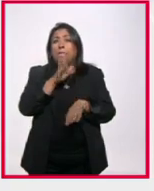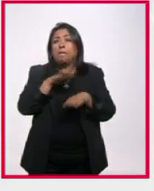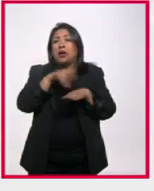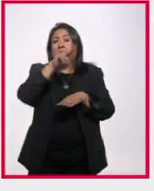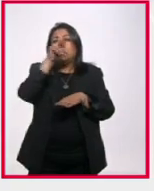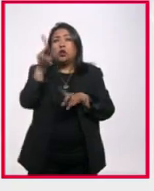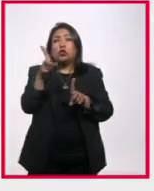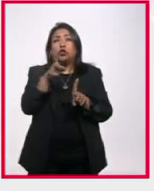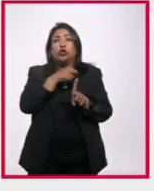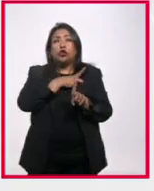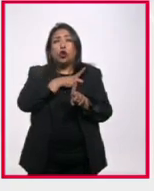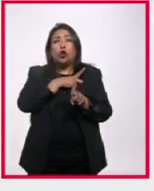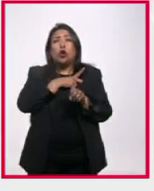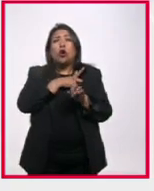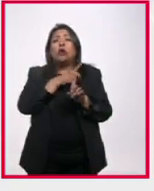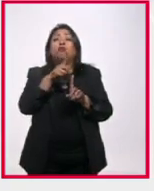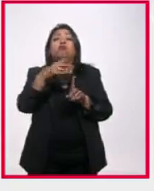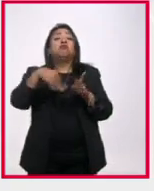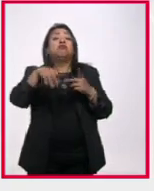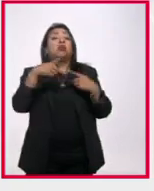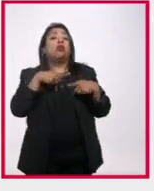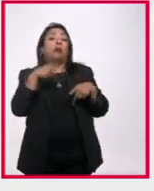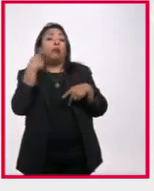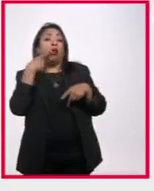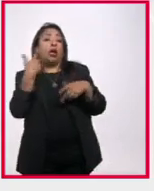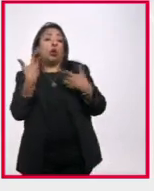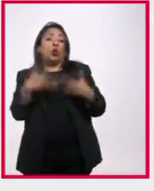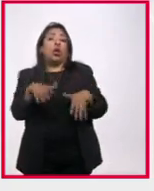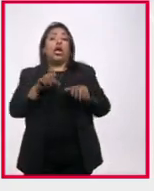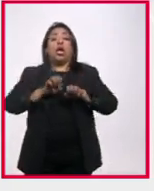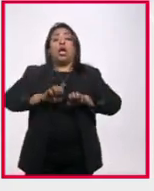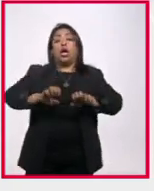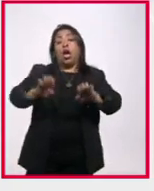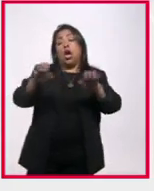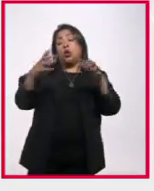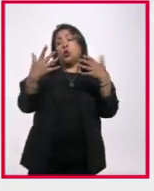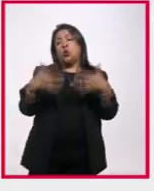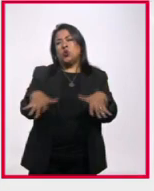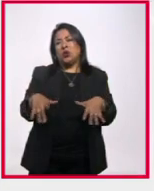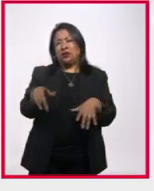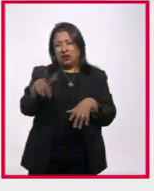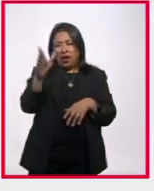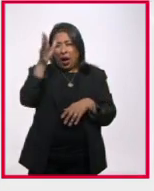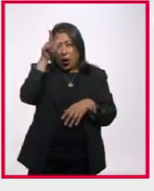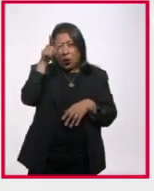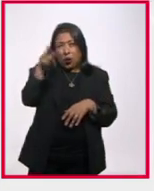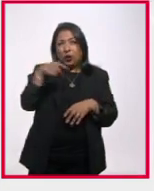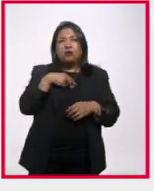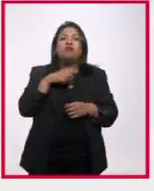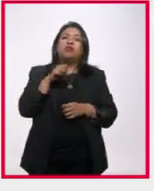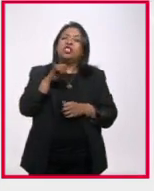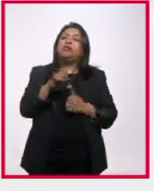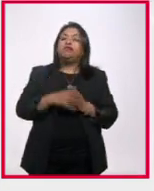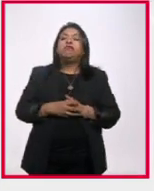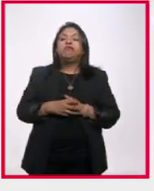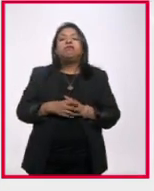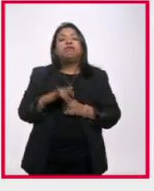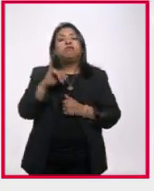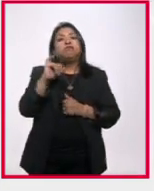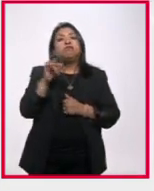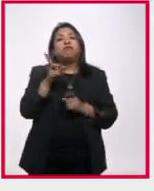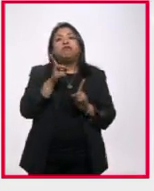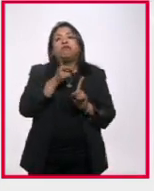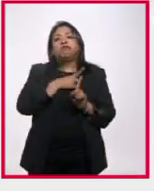existe, a pesar de todo lo que ve la gente, el glamour y ciertos lujos, en fin. ¿Tú coincidirías con esto? Sí, sí, sí. Es una